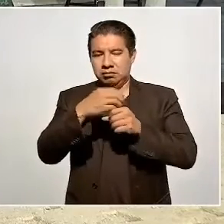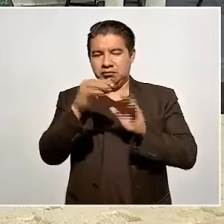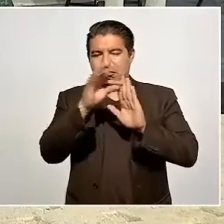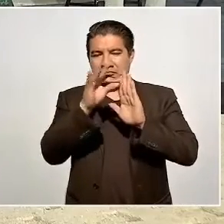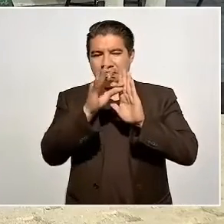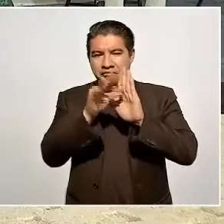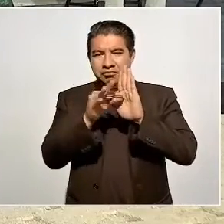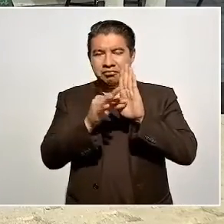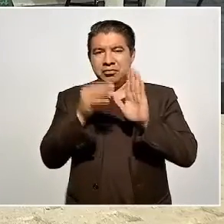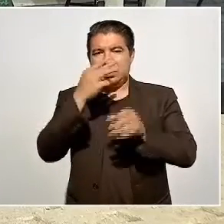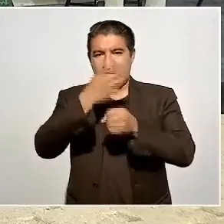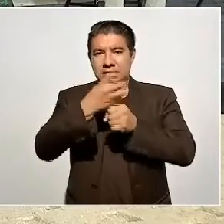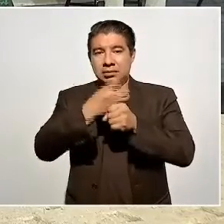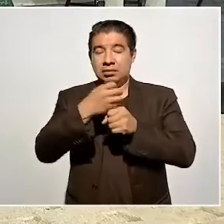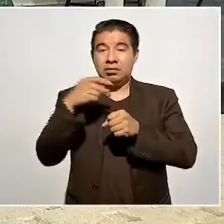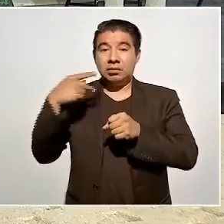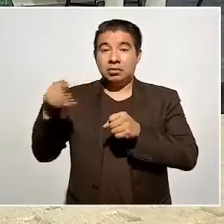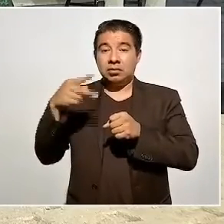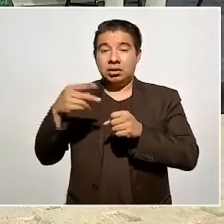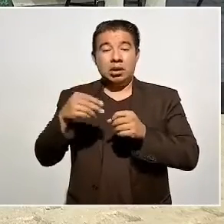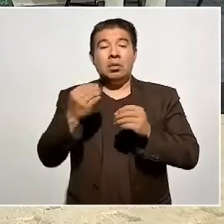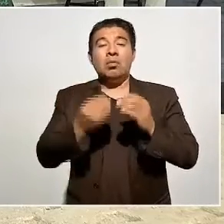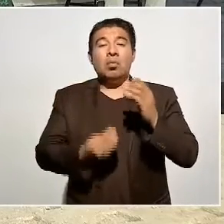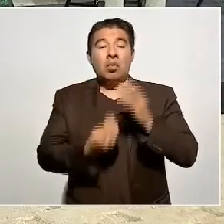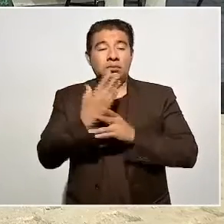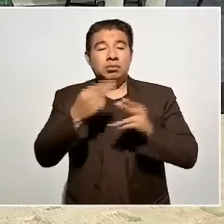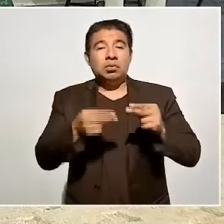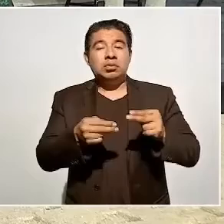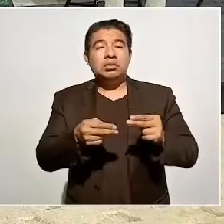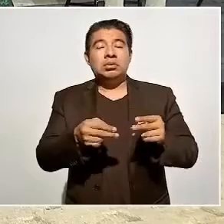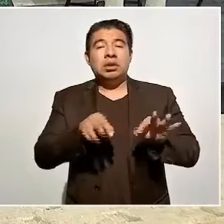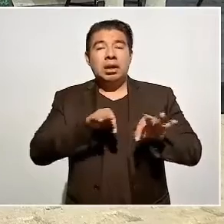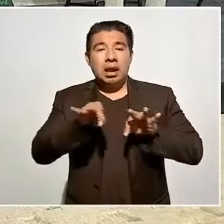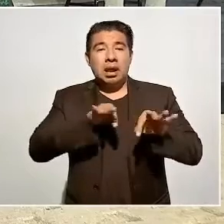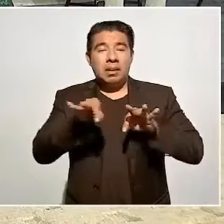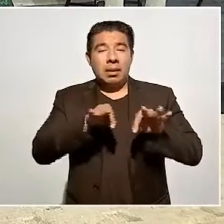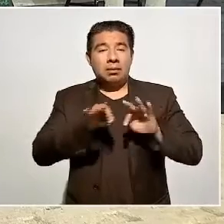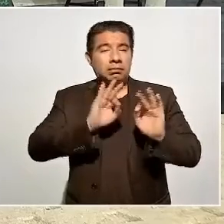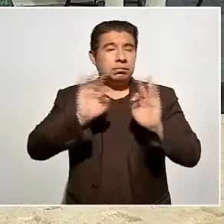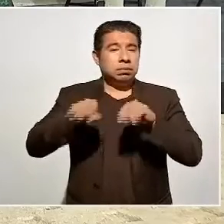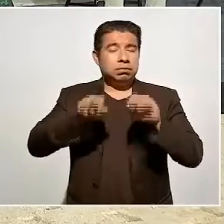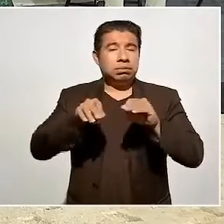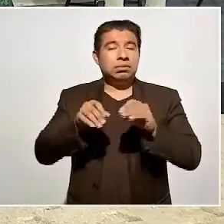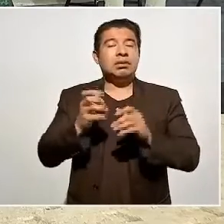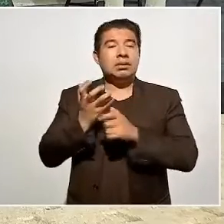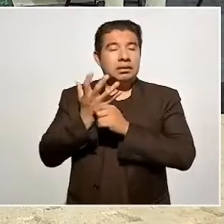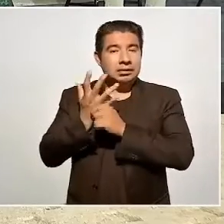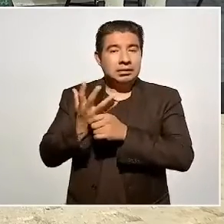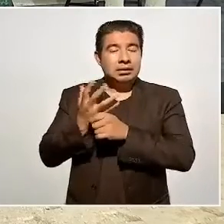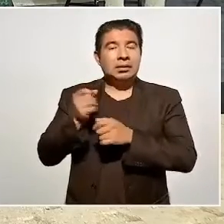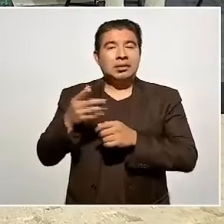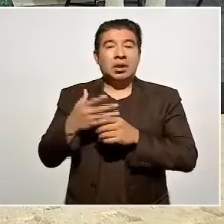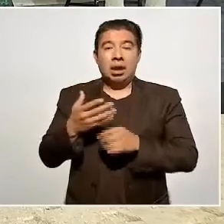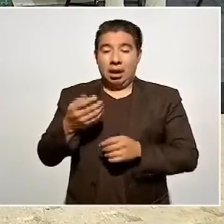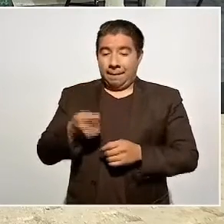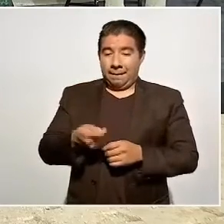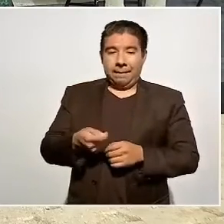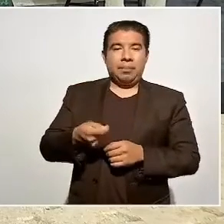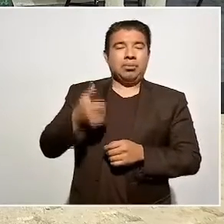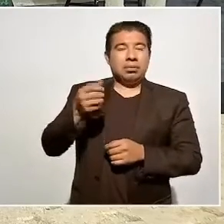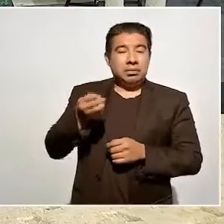lugar en creación de empleos. Eso no había pasado